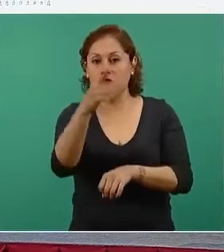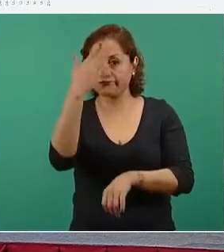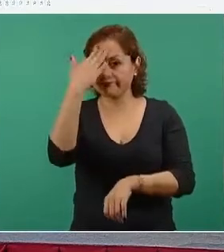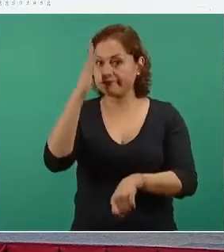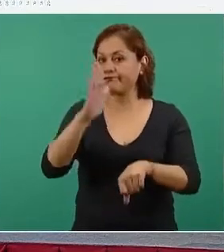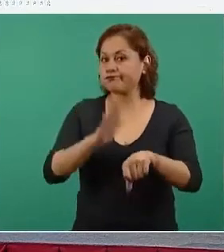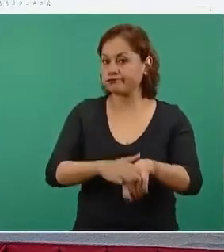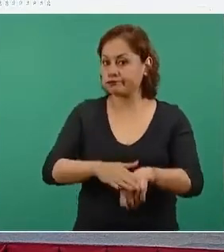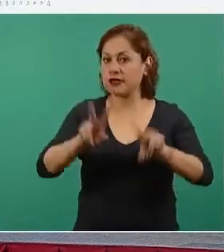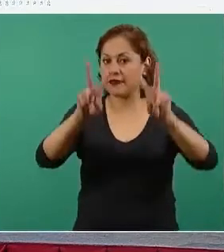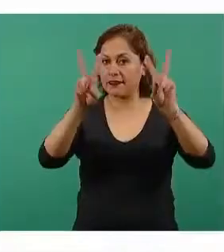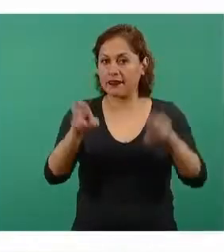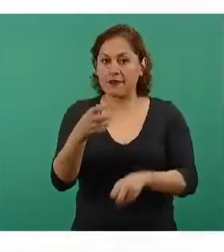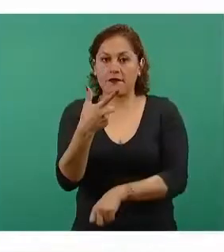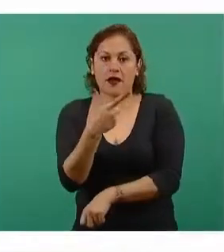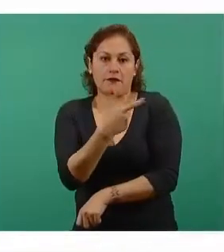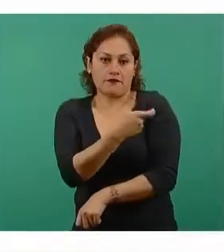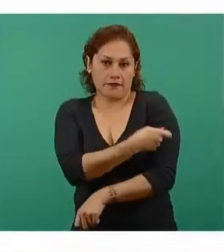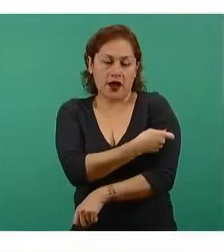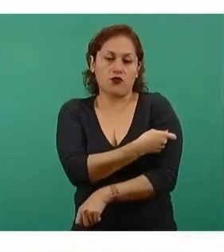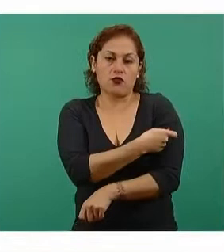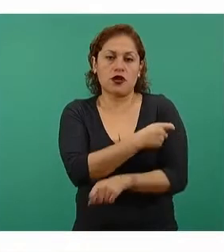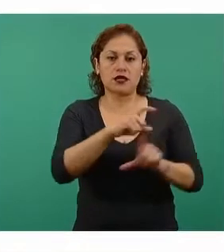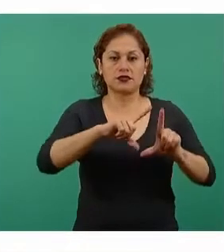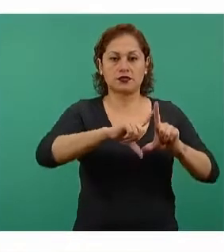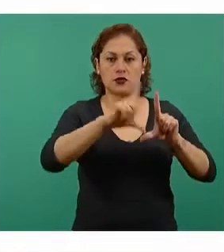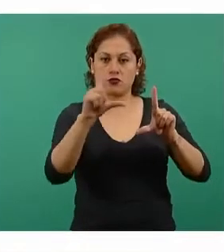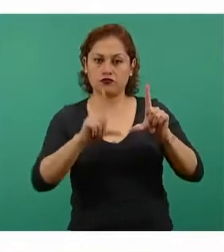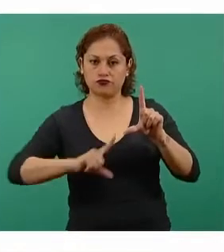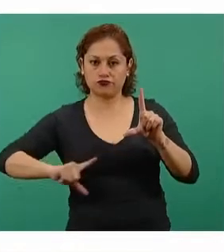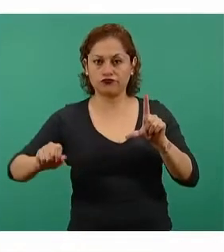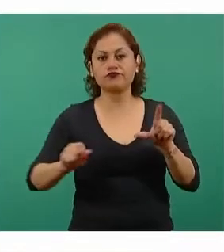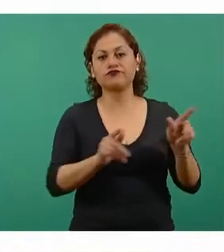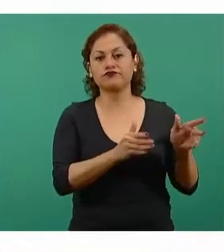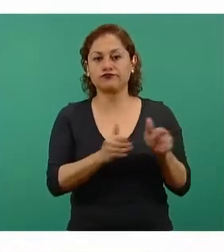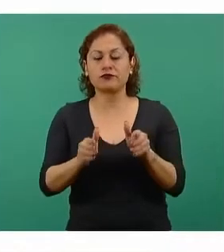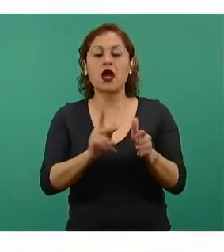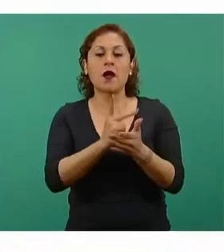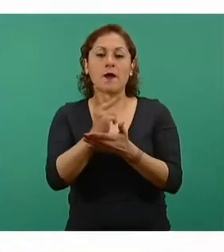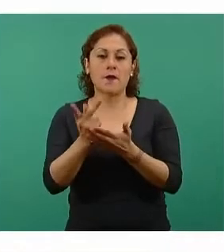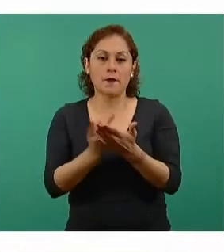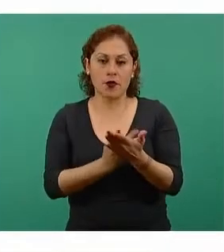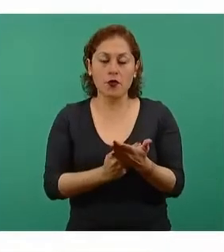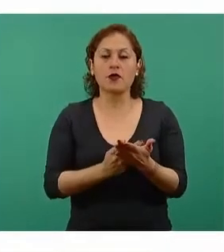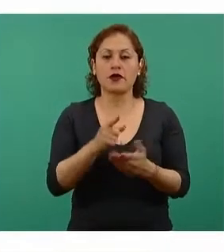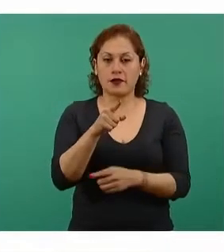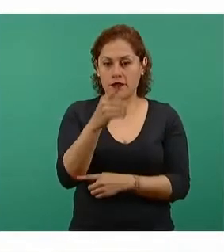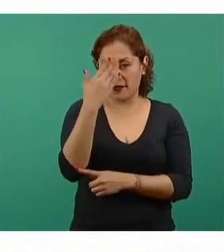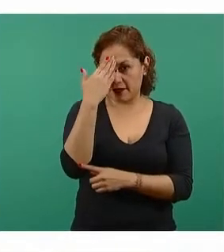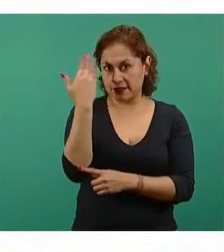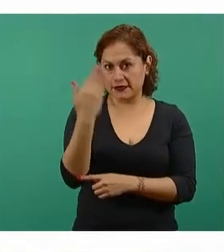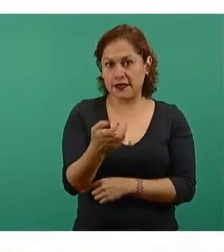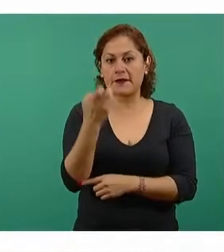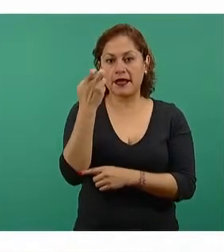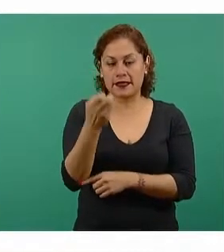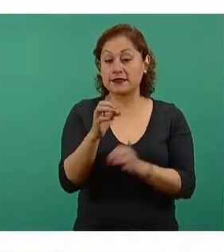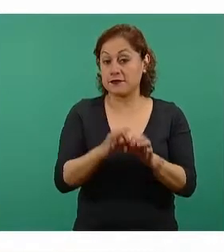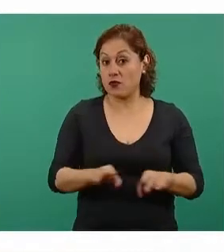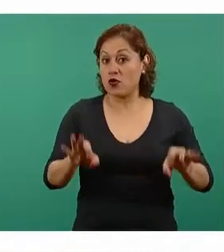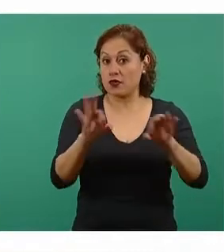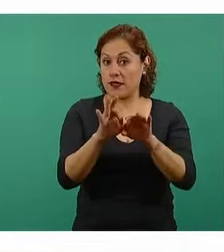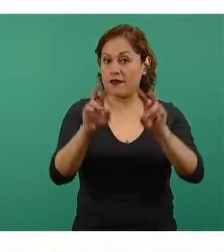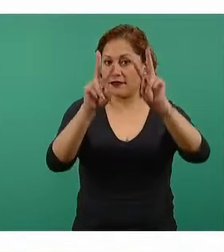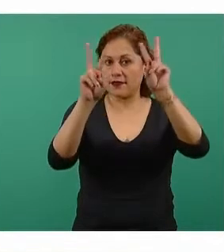Nacional de Vacunación, que ahora es el punto focal también de lo que la población mexicana necesita escuchar, pues